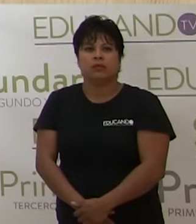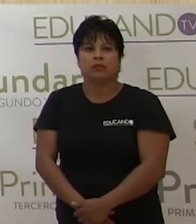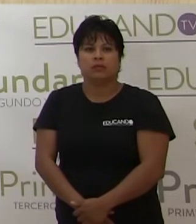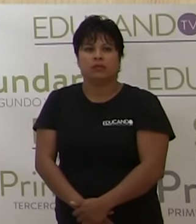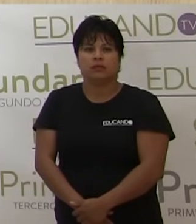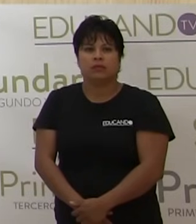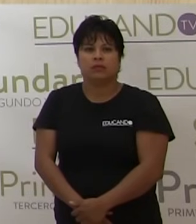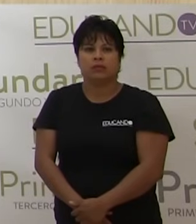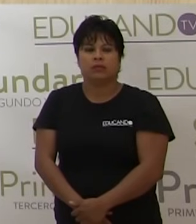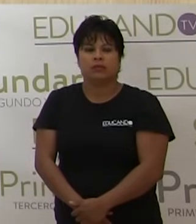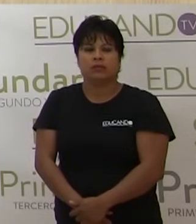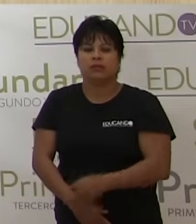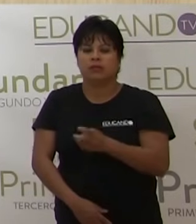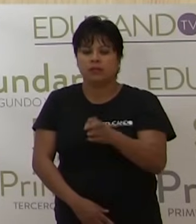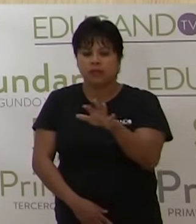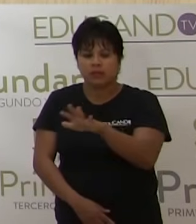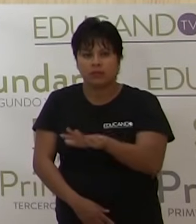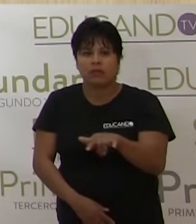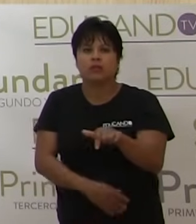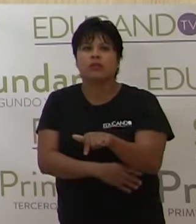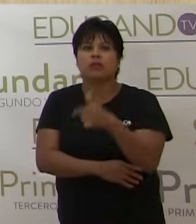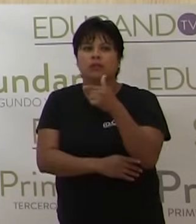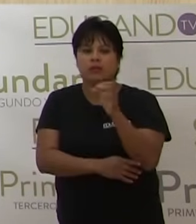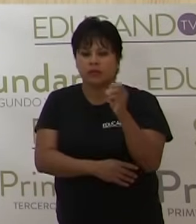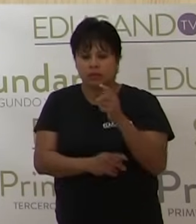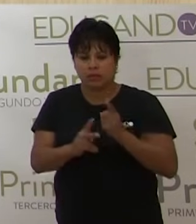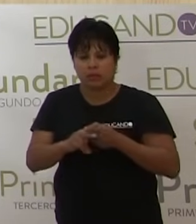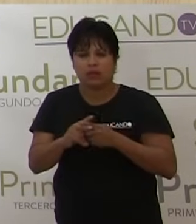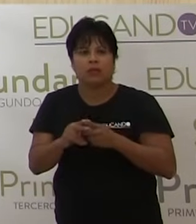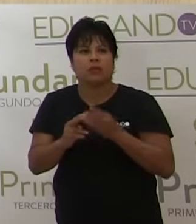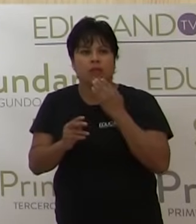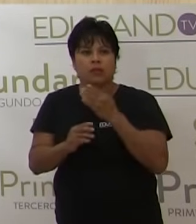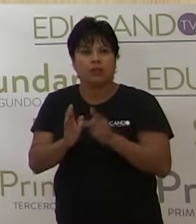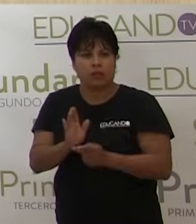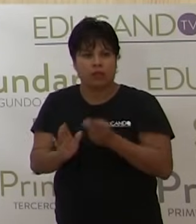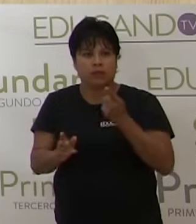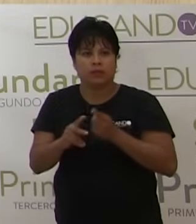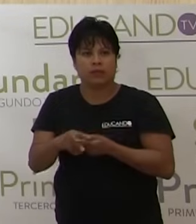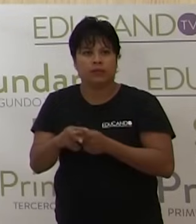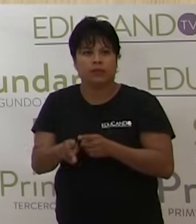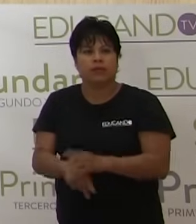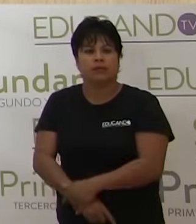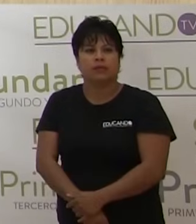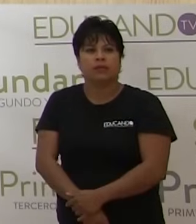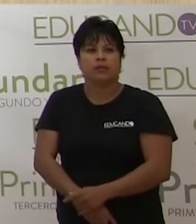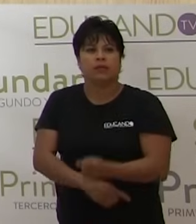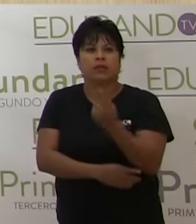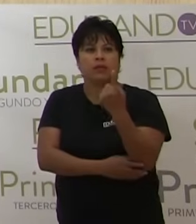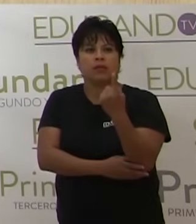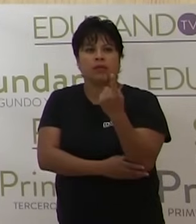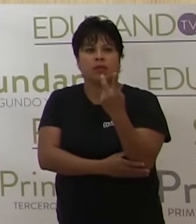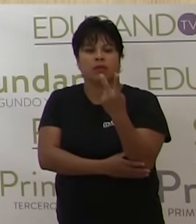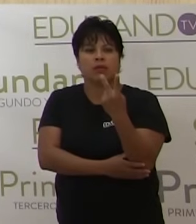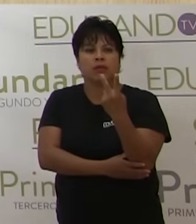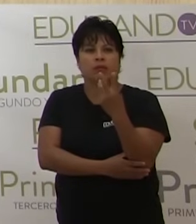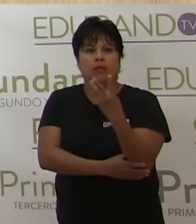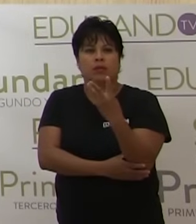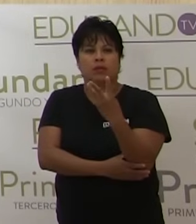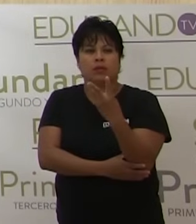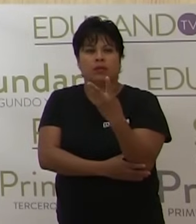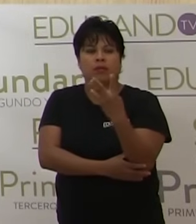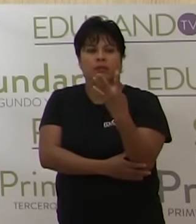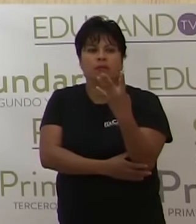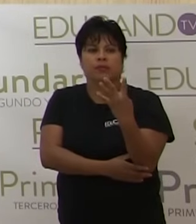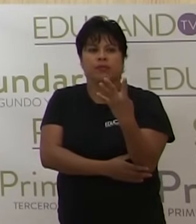observarlo son 12 por si no contaste bien Vamos a contar de nuevo y 1 2